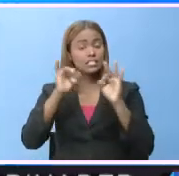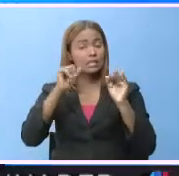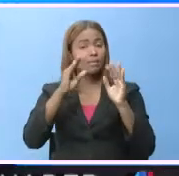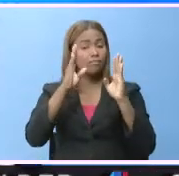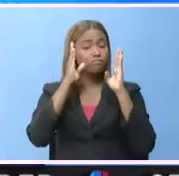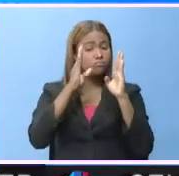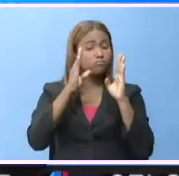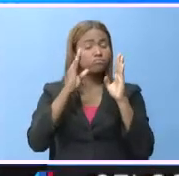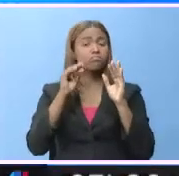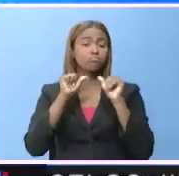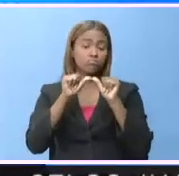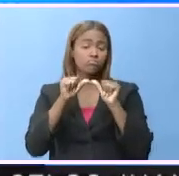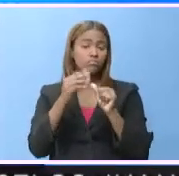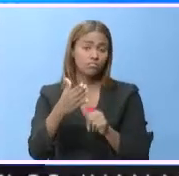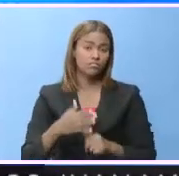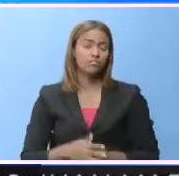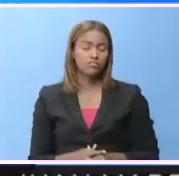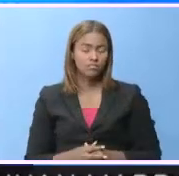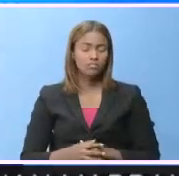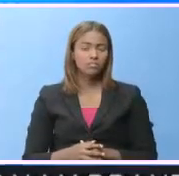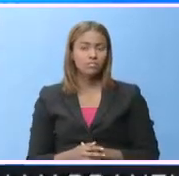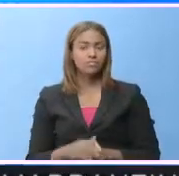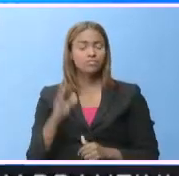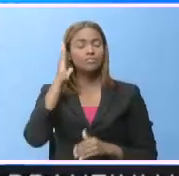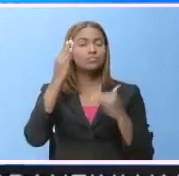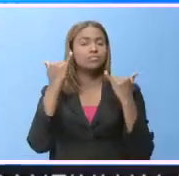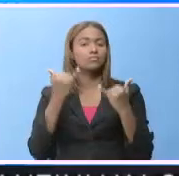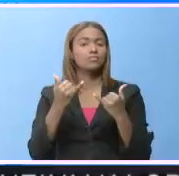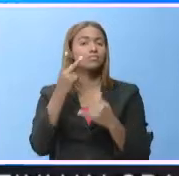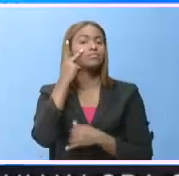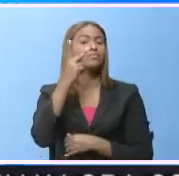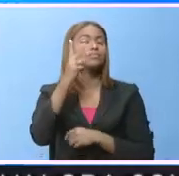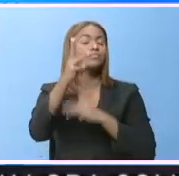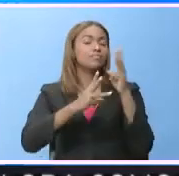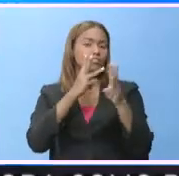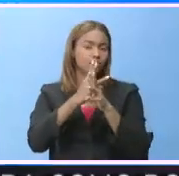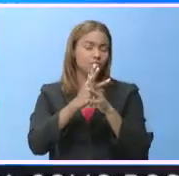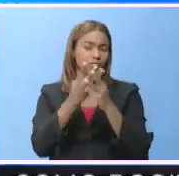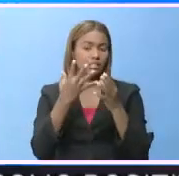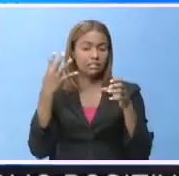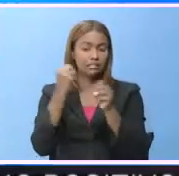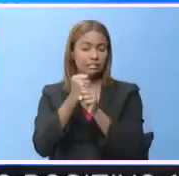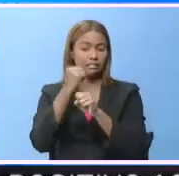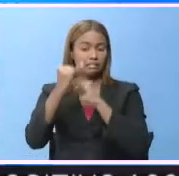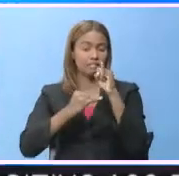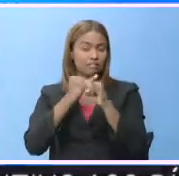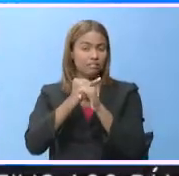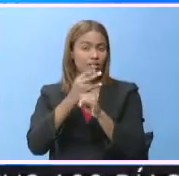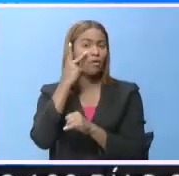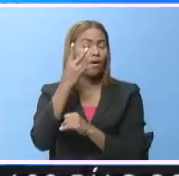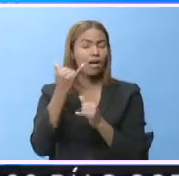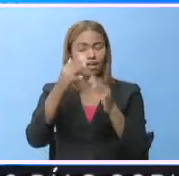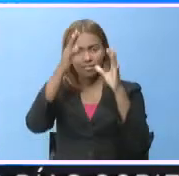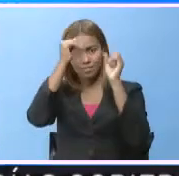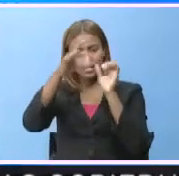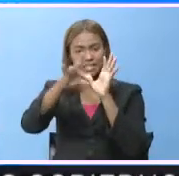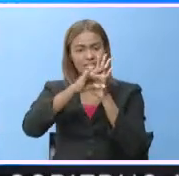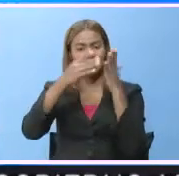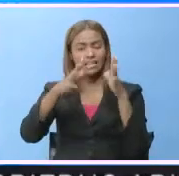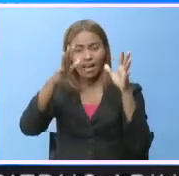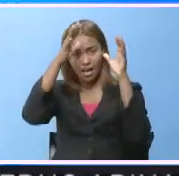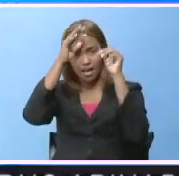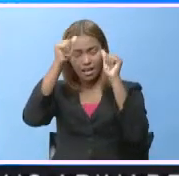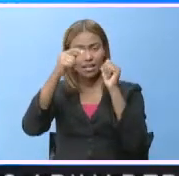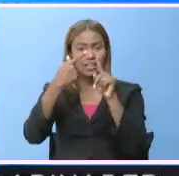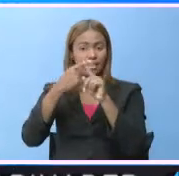frente de manera racional, ¿no? Bien, vamos a echarle un vistazo al mundo y el resumen internacional. Miren, el presidente electo de Estados Unidos,